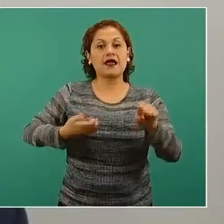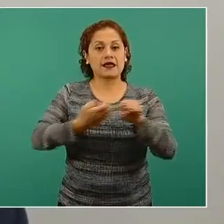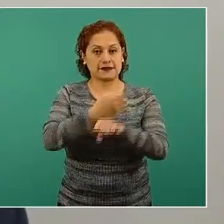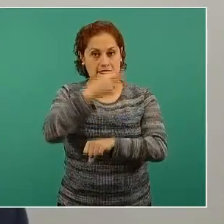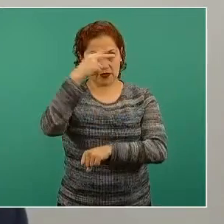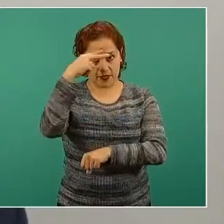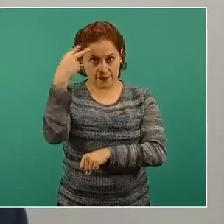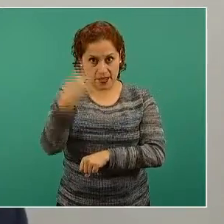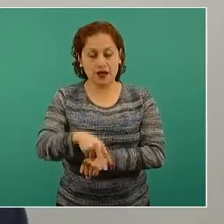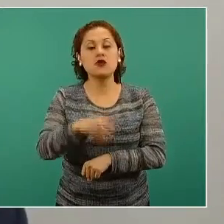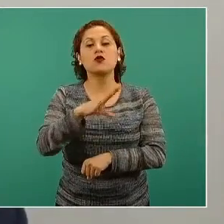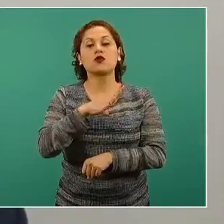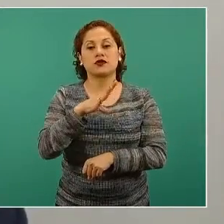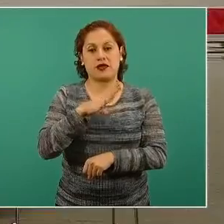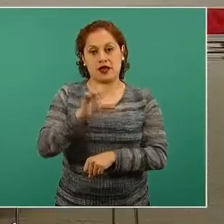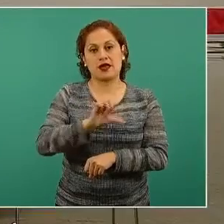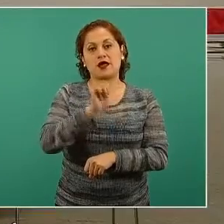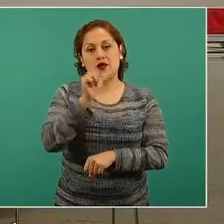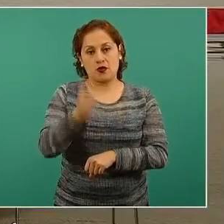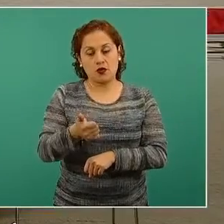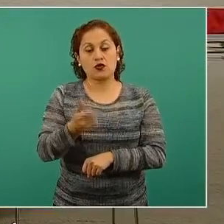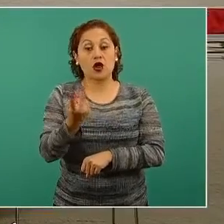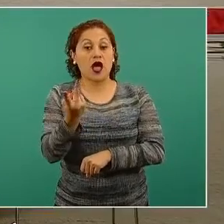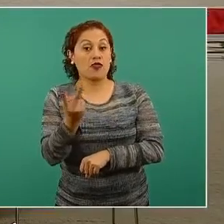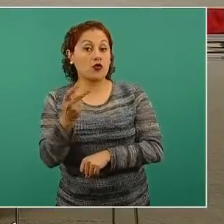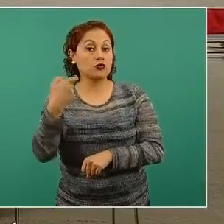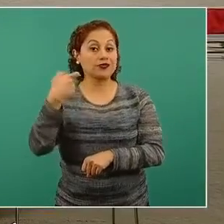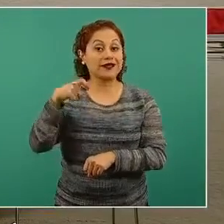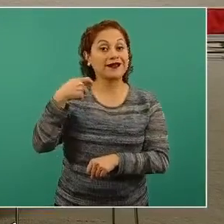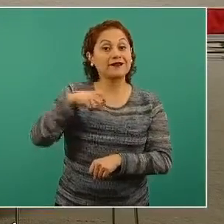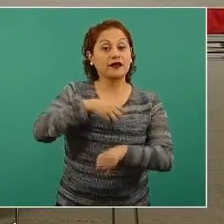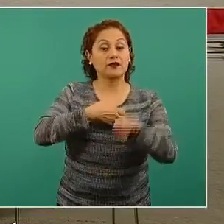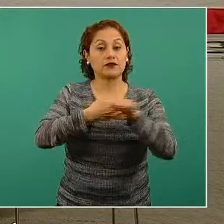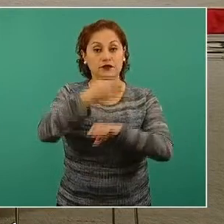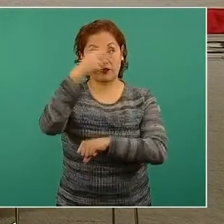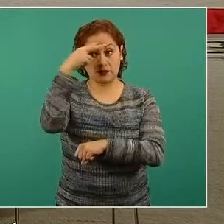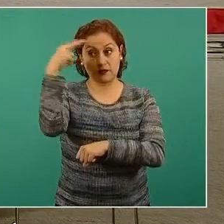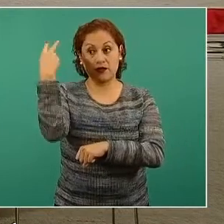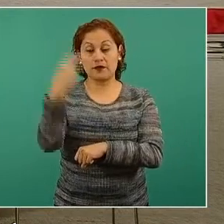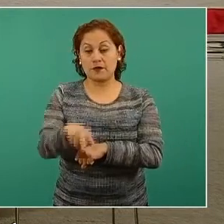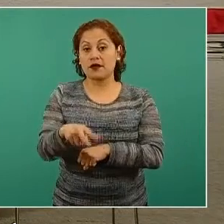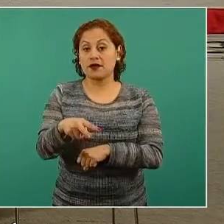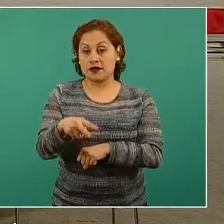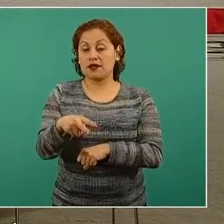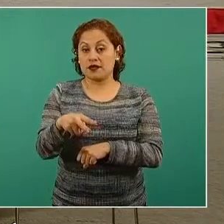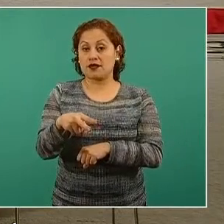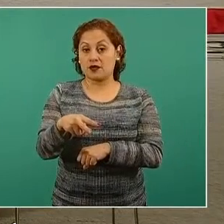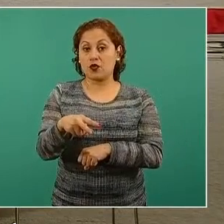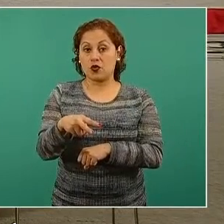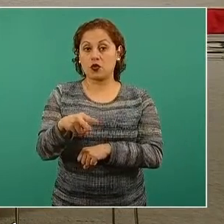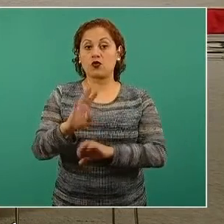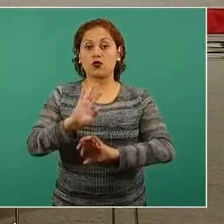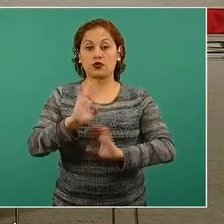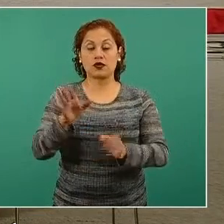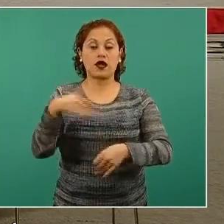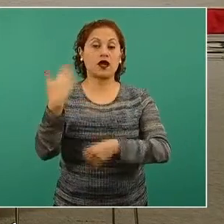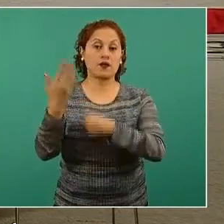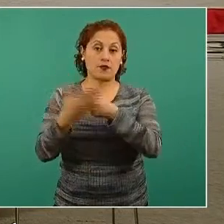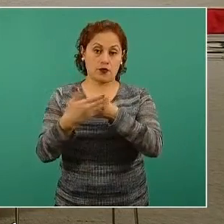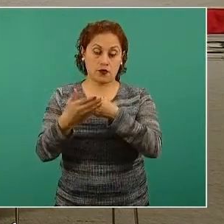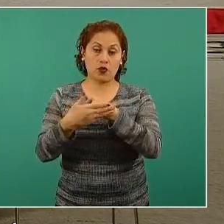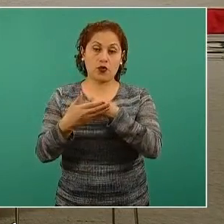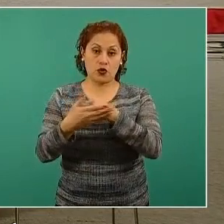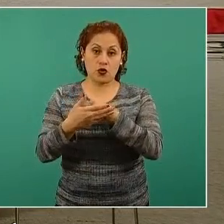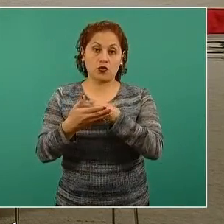ambas pondrán, según a lo previsto, las primeras dosis. Recordemos que esta es una producción que además también llevará un